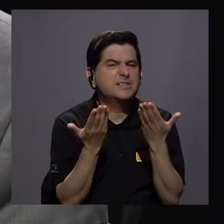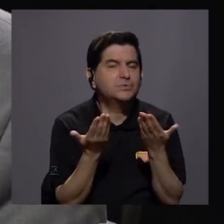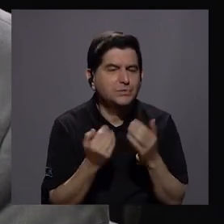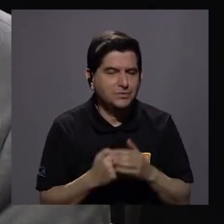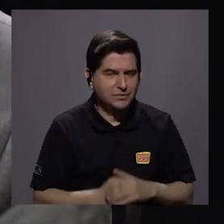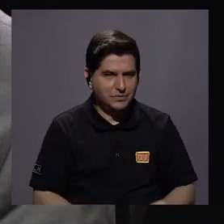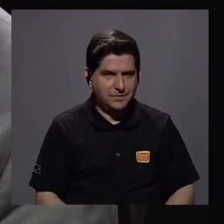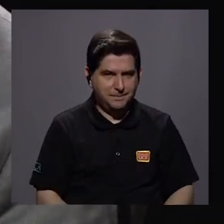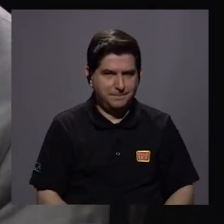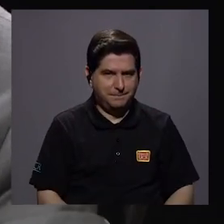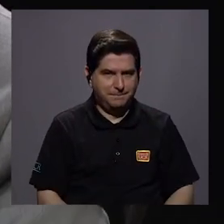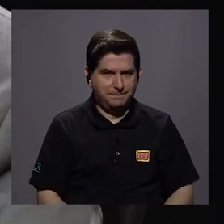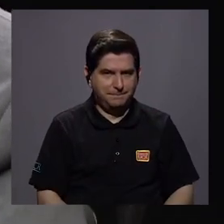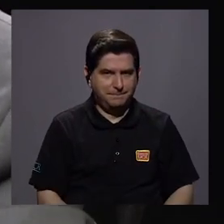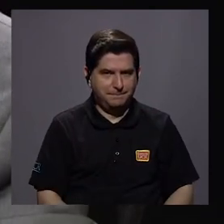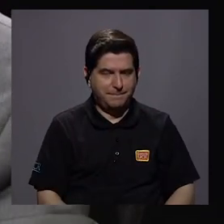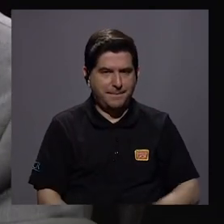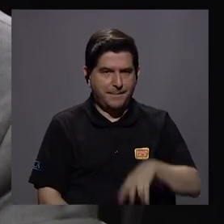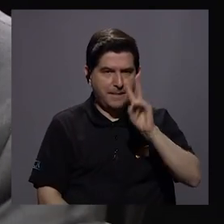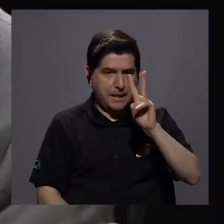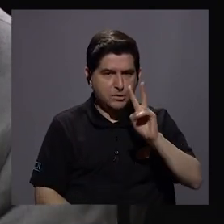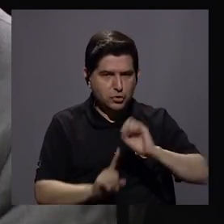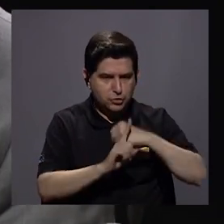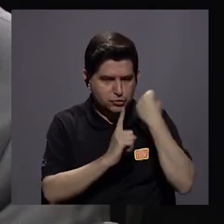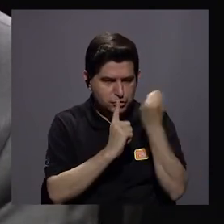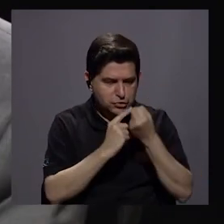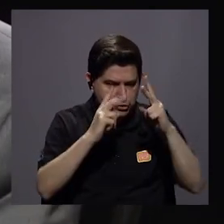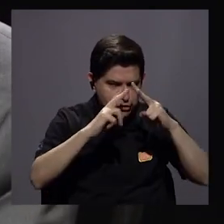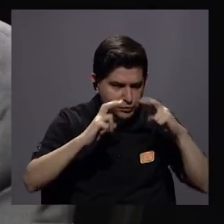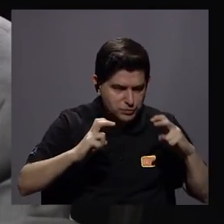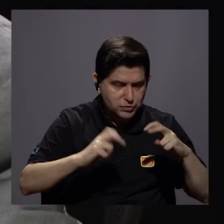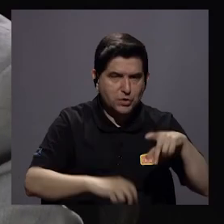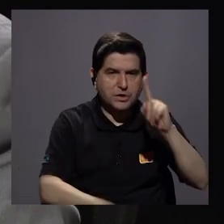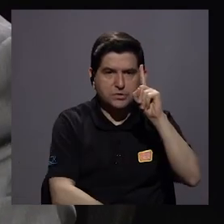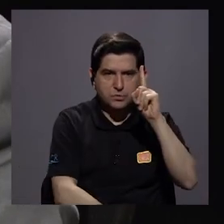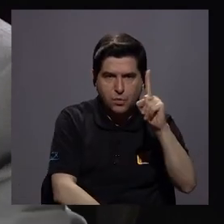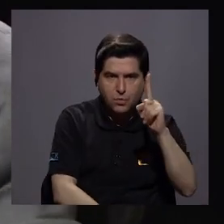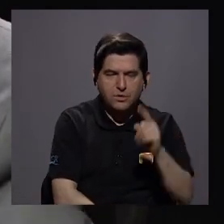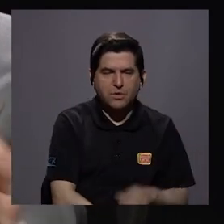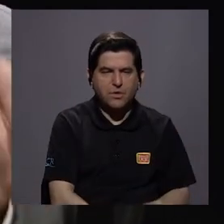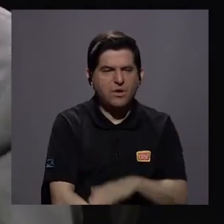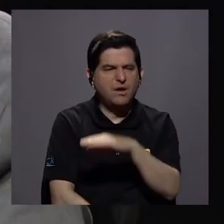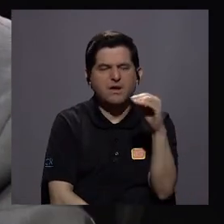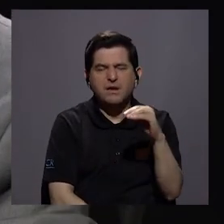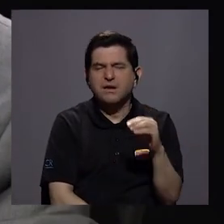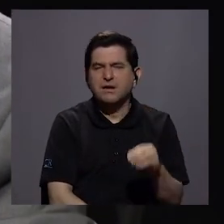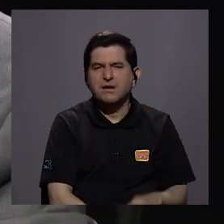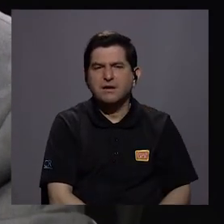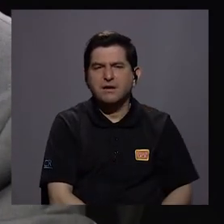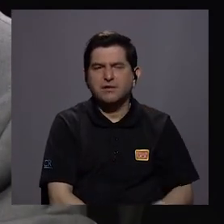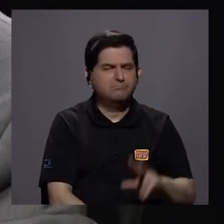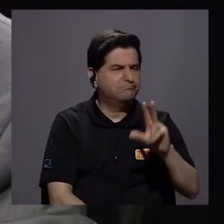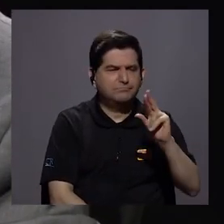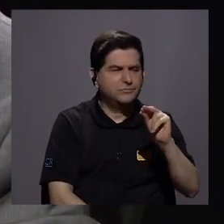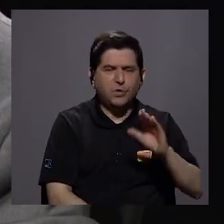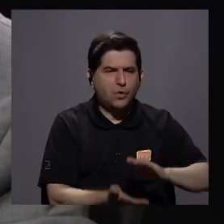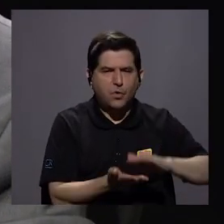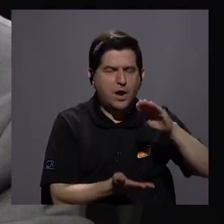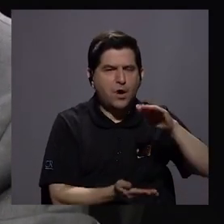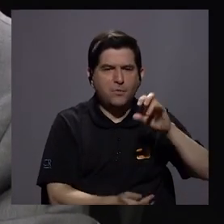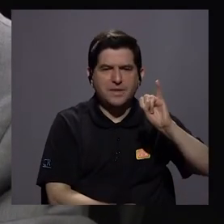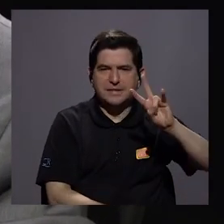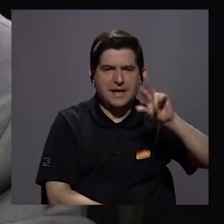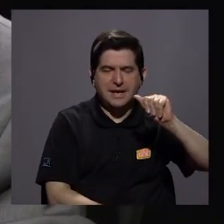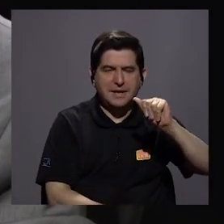es pone, digamos, dos escenarios. Uno dice, bueno, ¿y qué pasa más bien si en lugar de aumentar el